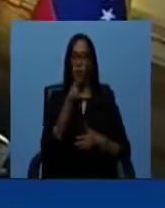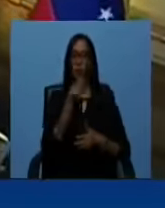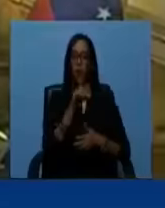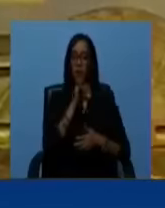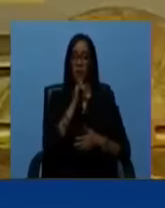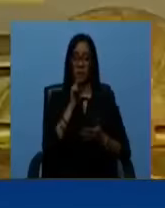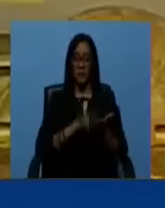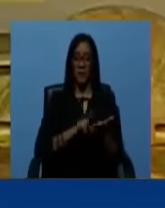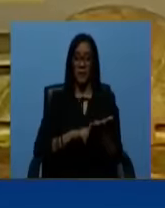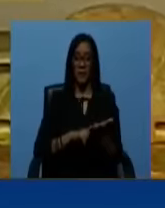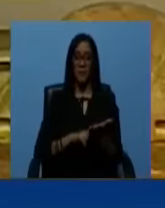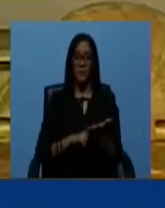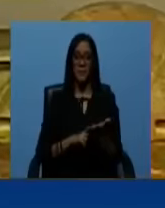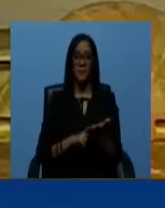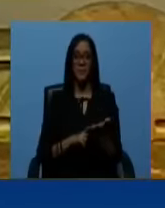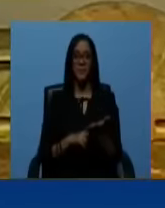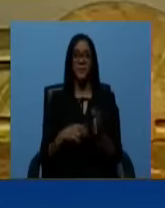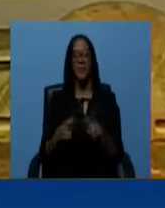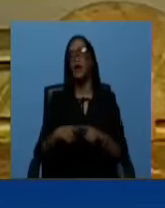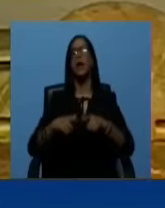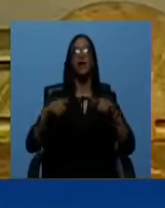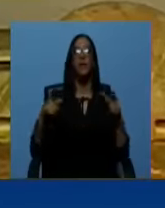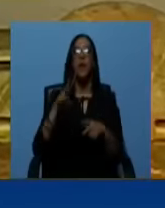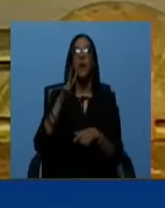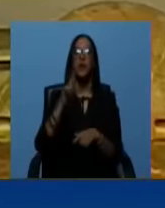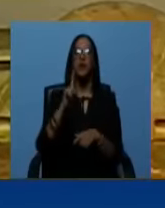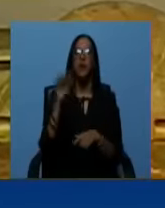¿verdad? Ha crecido el 21% el sector bancario.